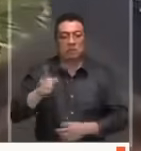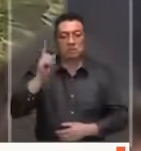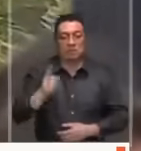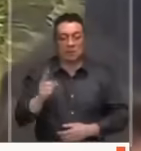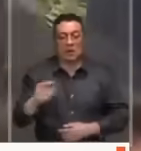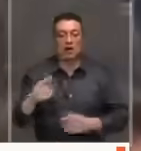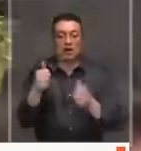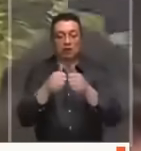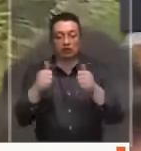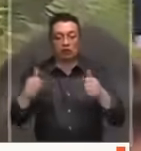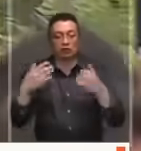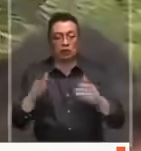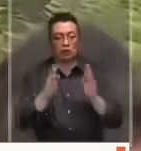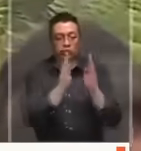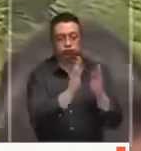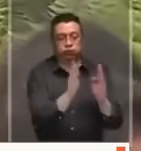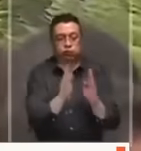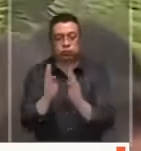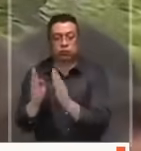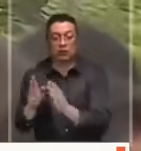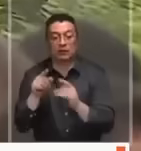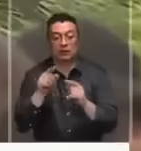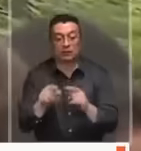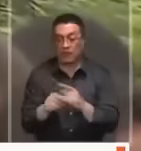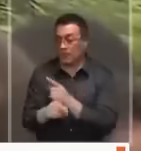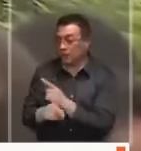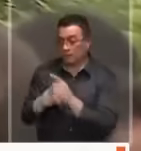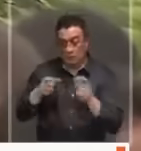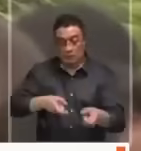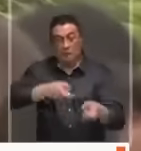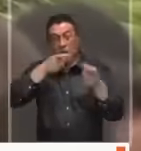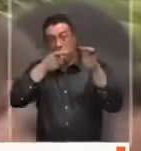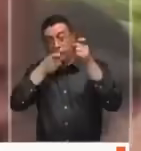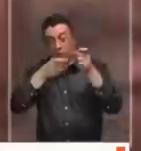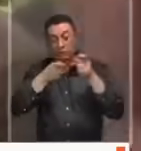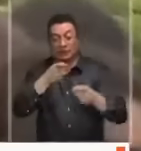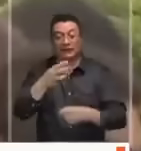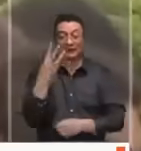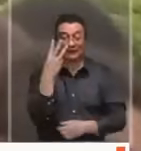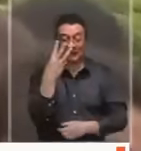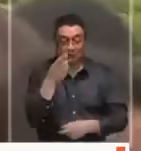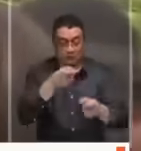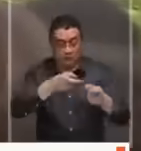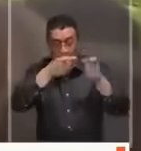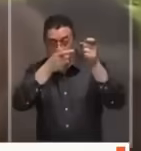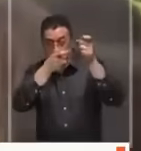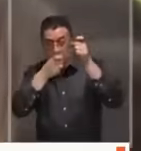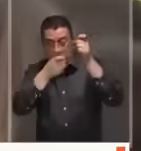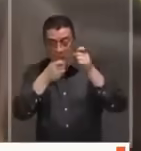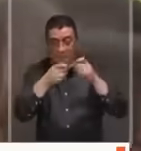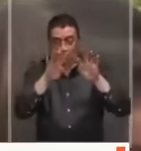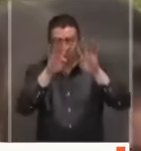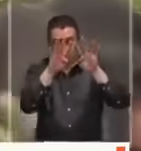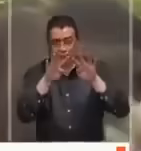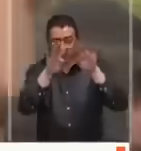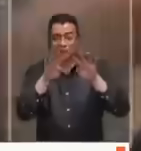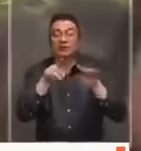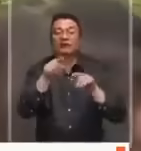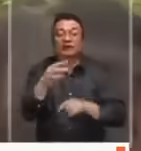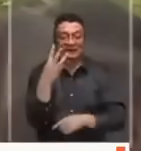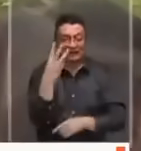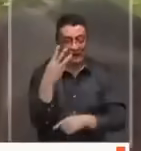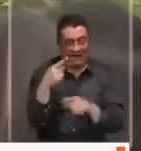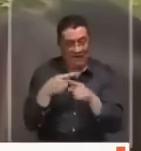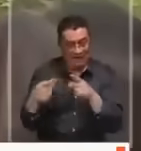y esa es la toma que yo les decía. Aquí esto es lo que debería proceder entonces, son los tres disparos de salva en honor al expresidente